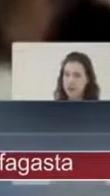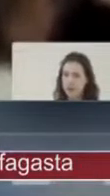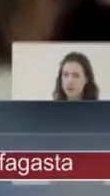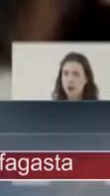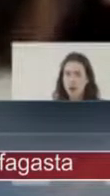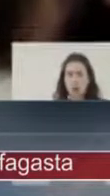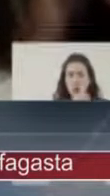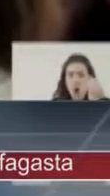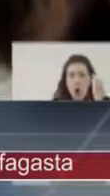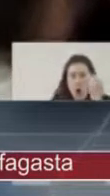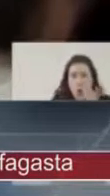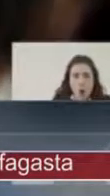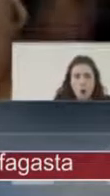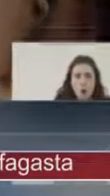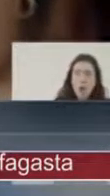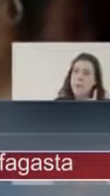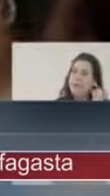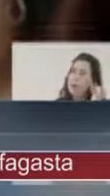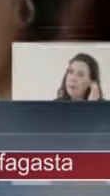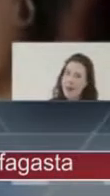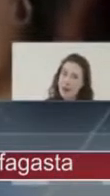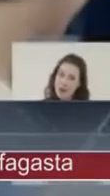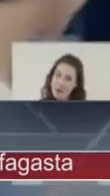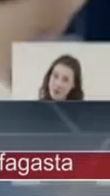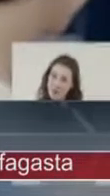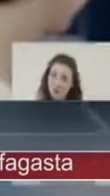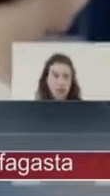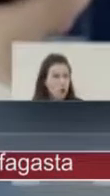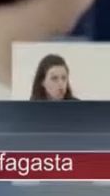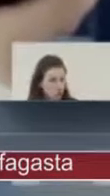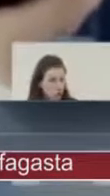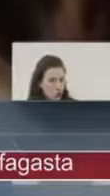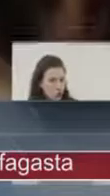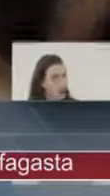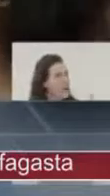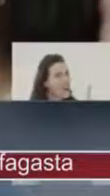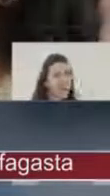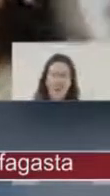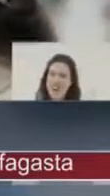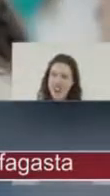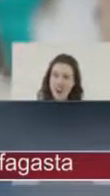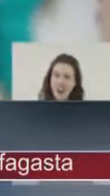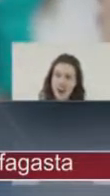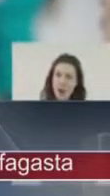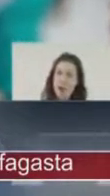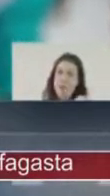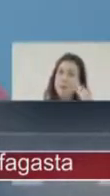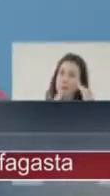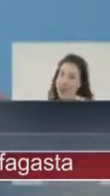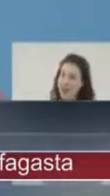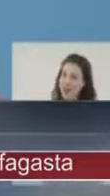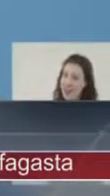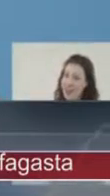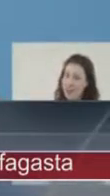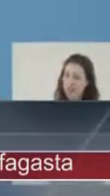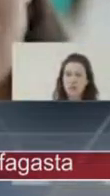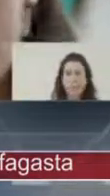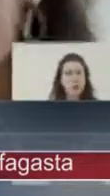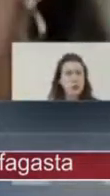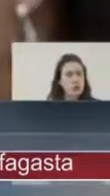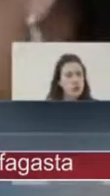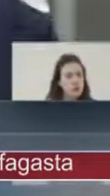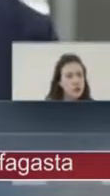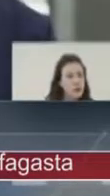trabajo mancomunado con la Seremía de Salud, estamos implementando el inicio de la campaña de invierno, que